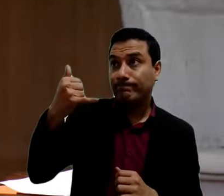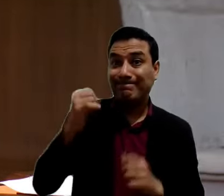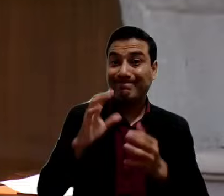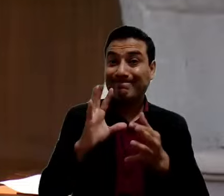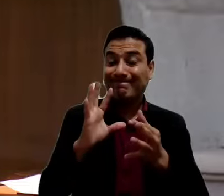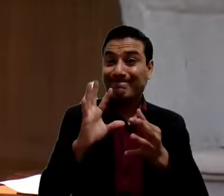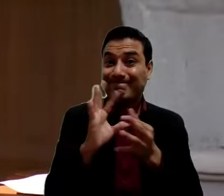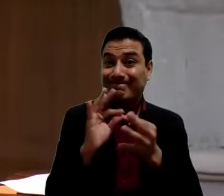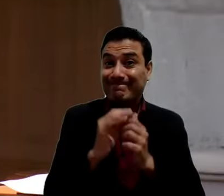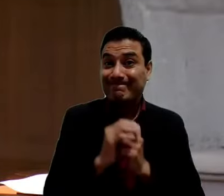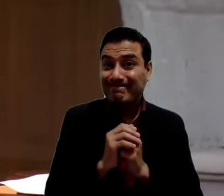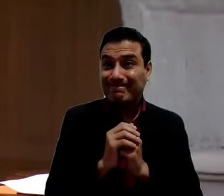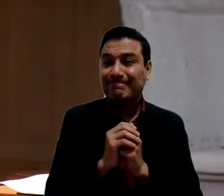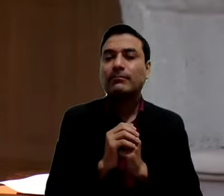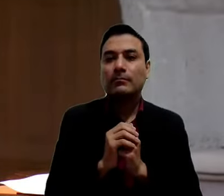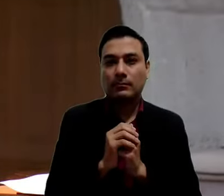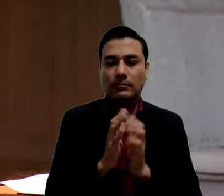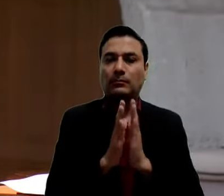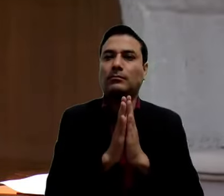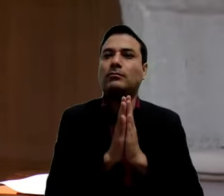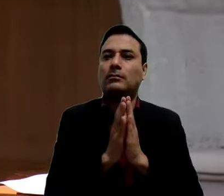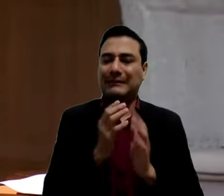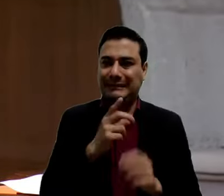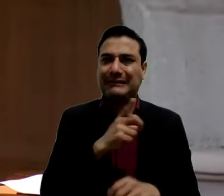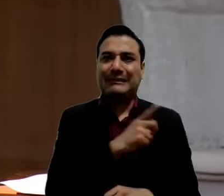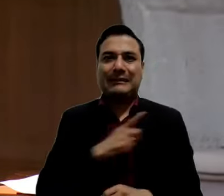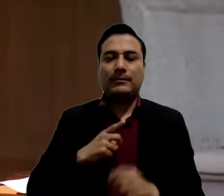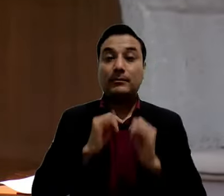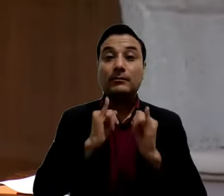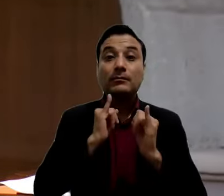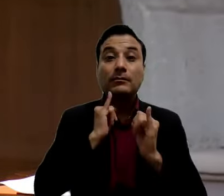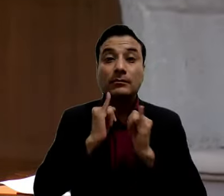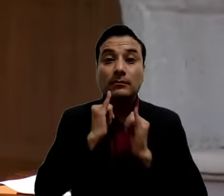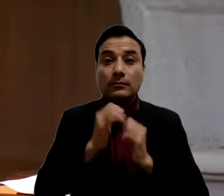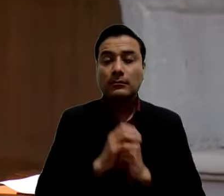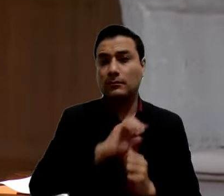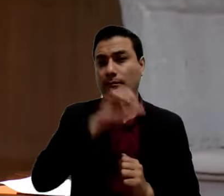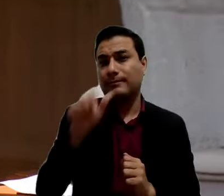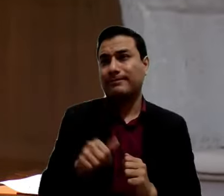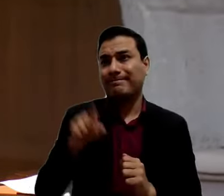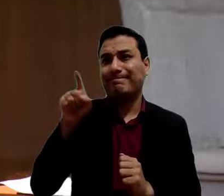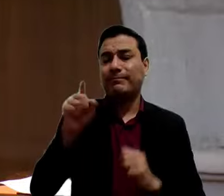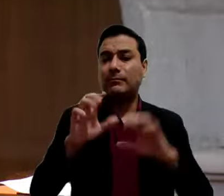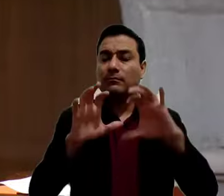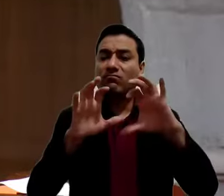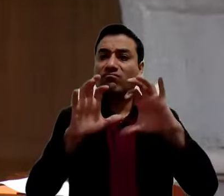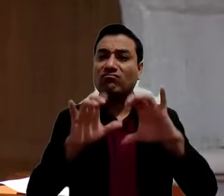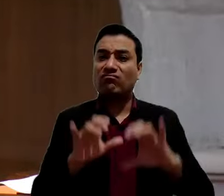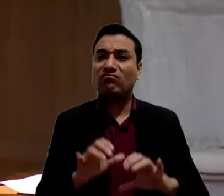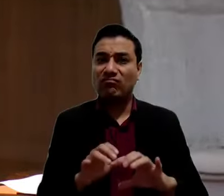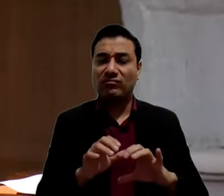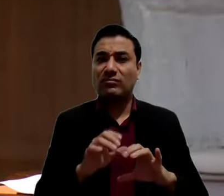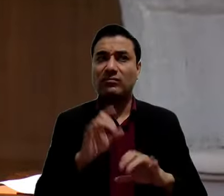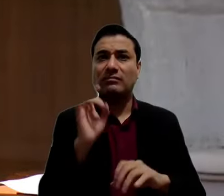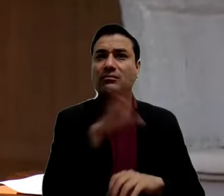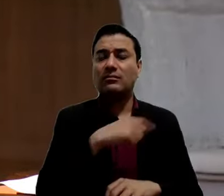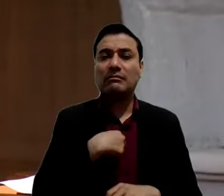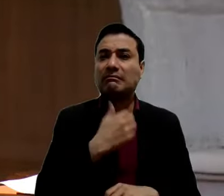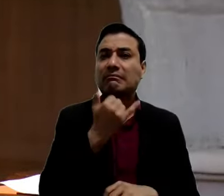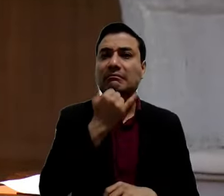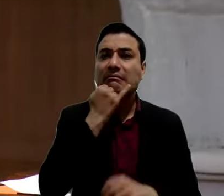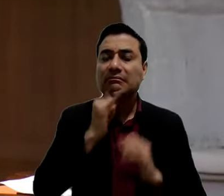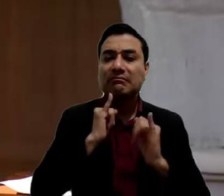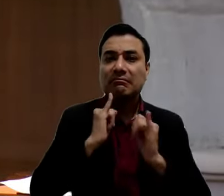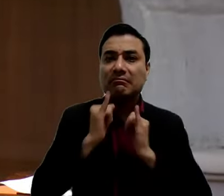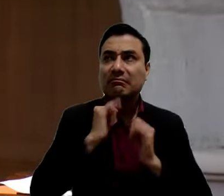evento también me hicieron llegar el oficio donde se negaba por escrito la petición del intérprete